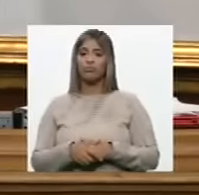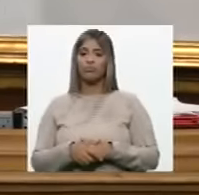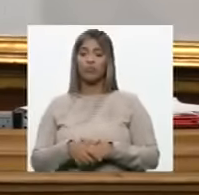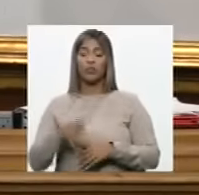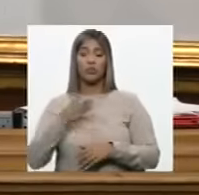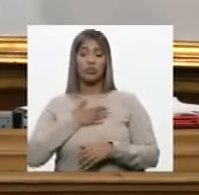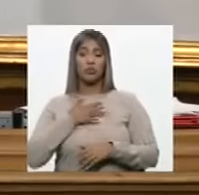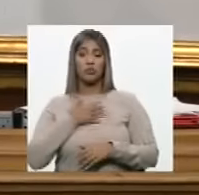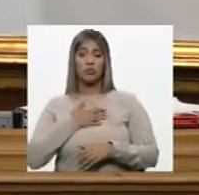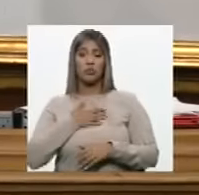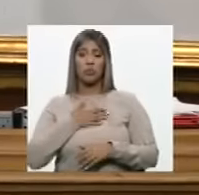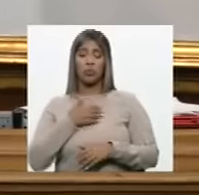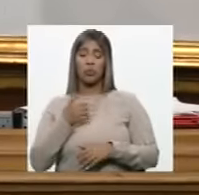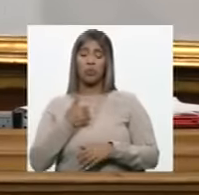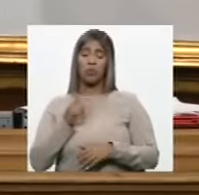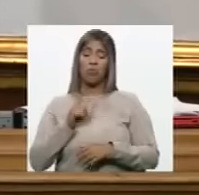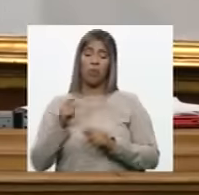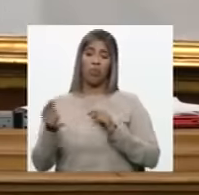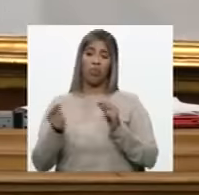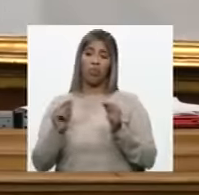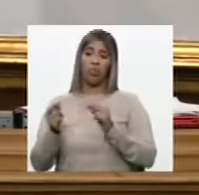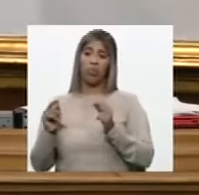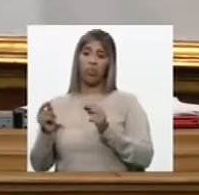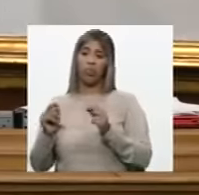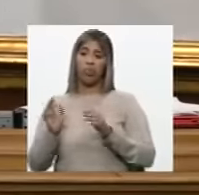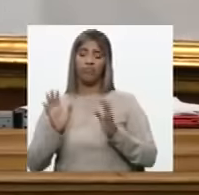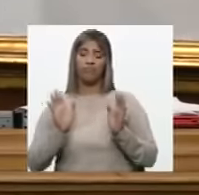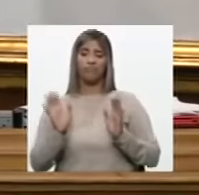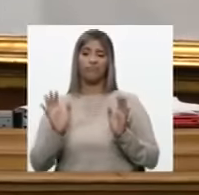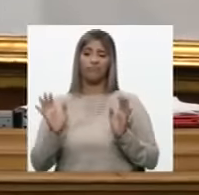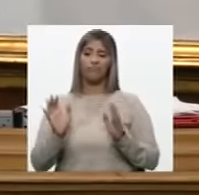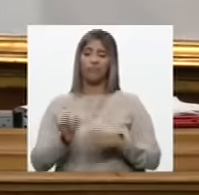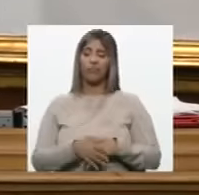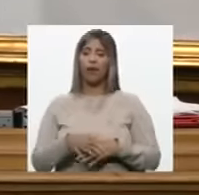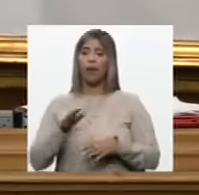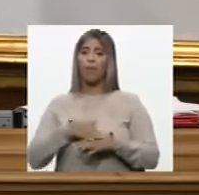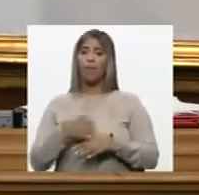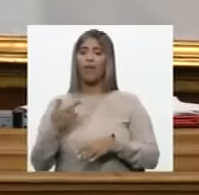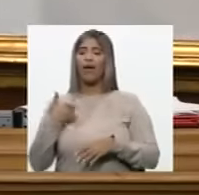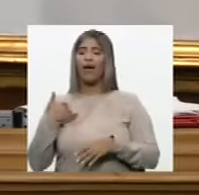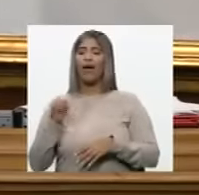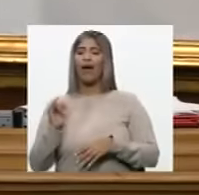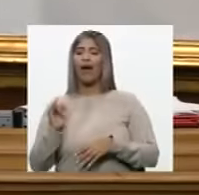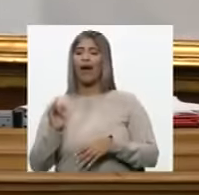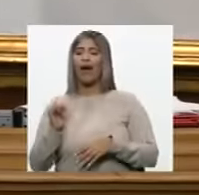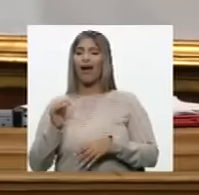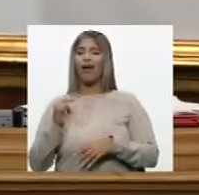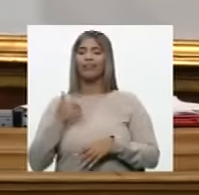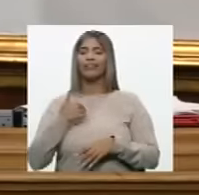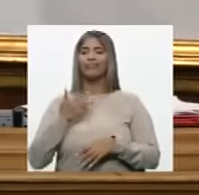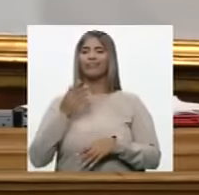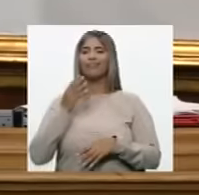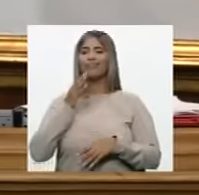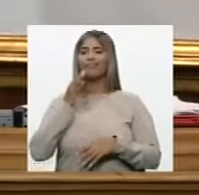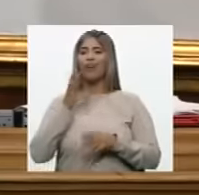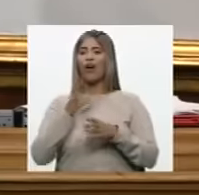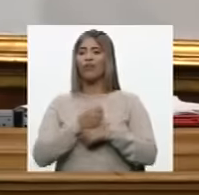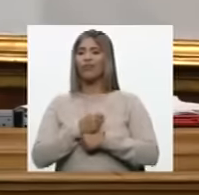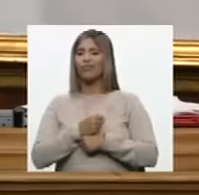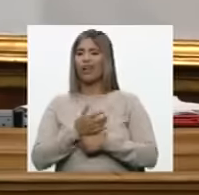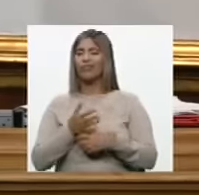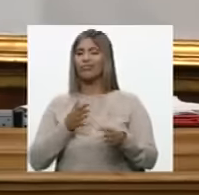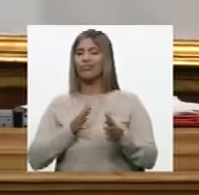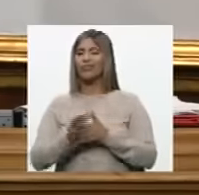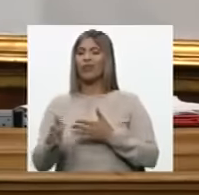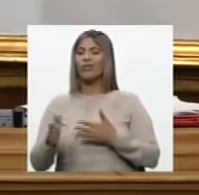Yo no voy a entrar en debate porque tengo la absoluta certeza